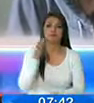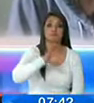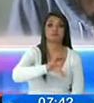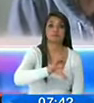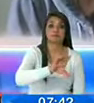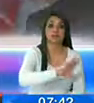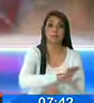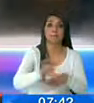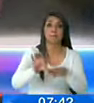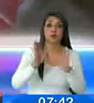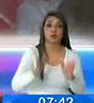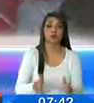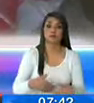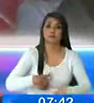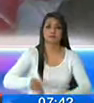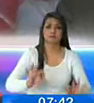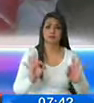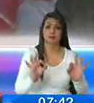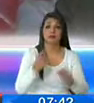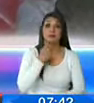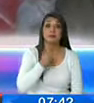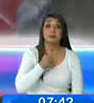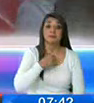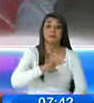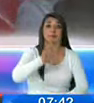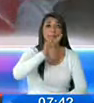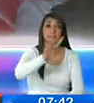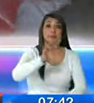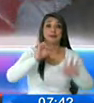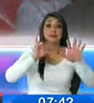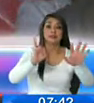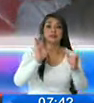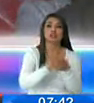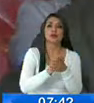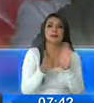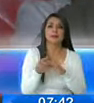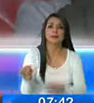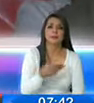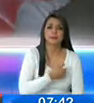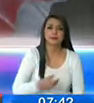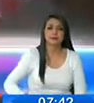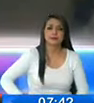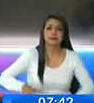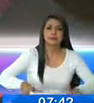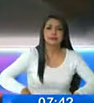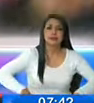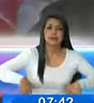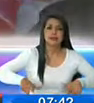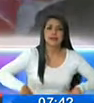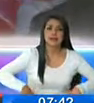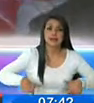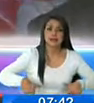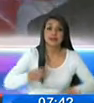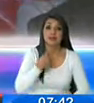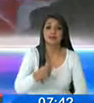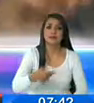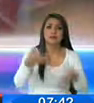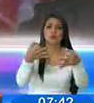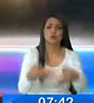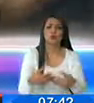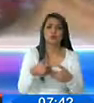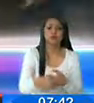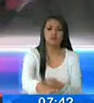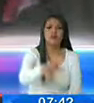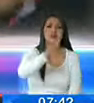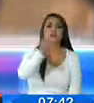jubilares campesinas. Nos dijo el 26 de noviembre, señor presidente, que ya habían cumplido los